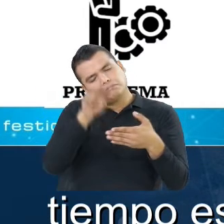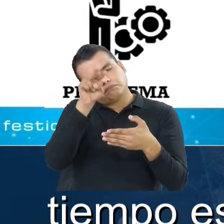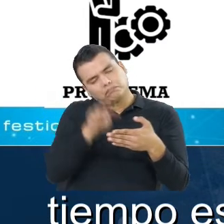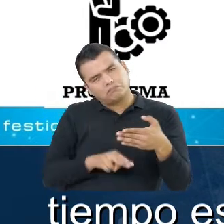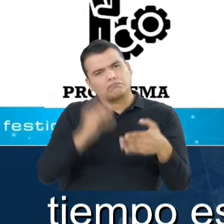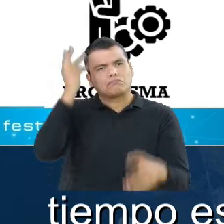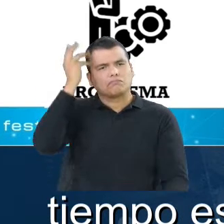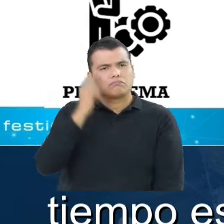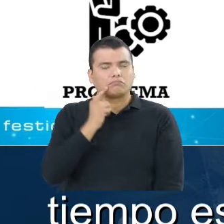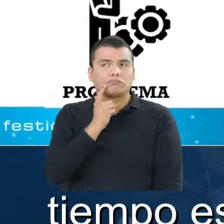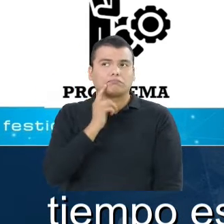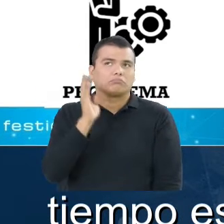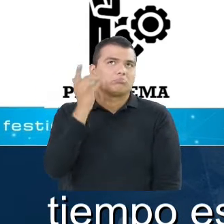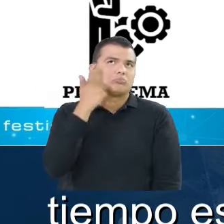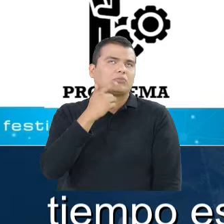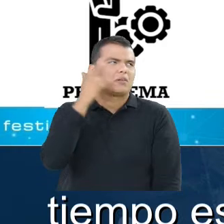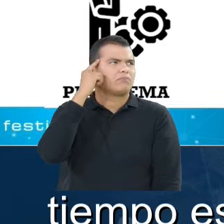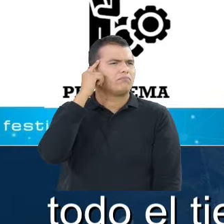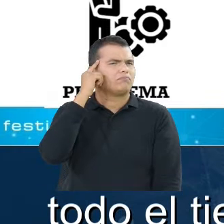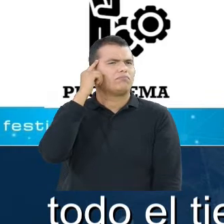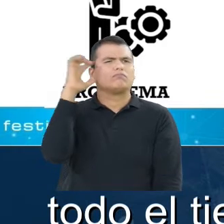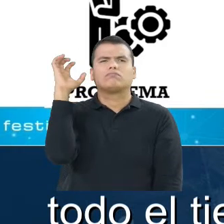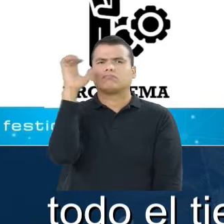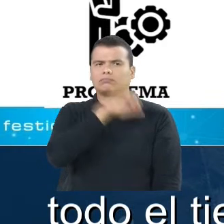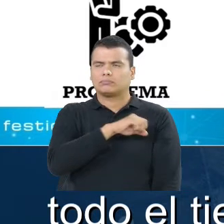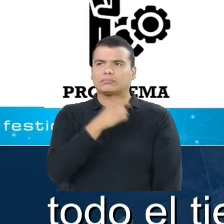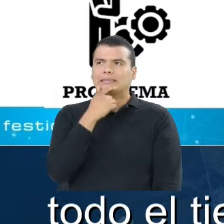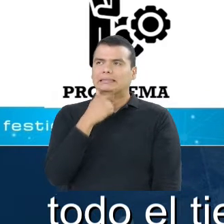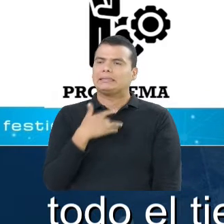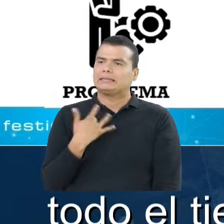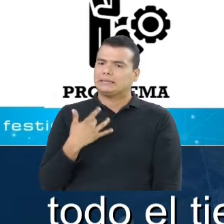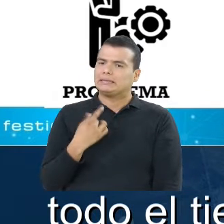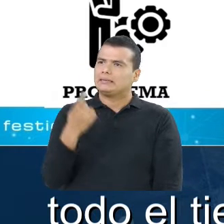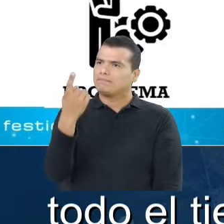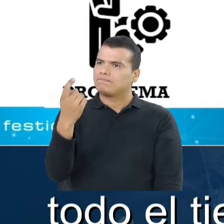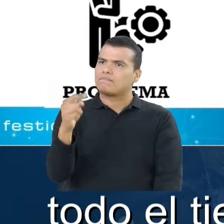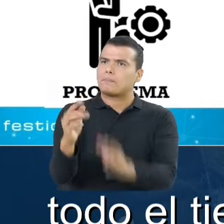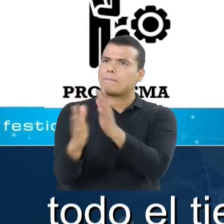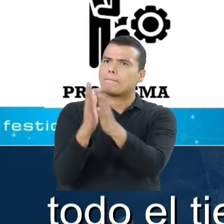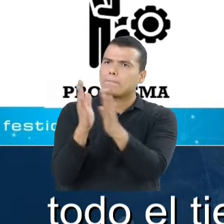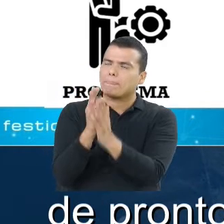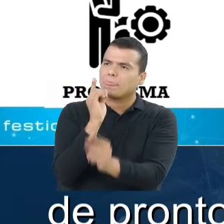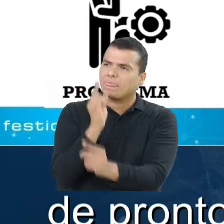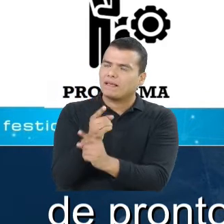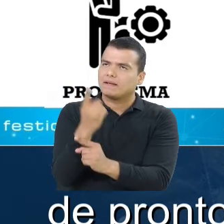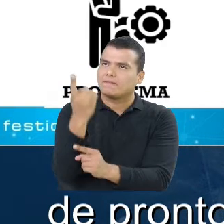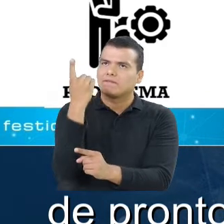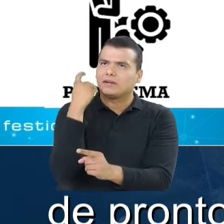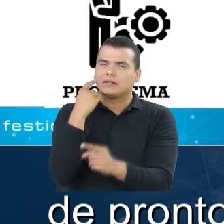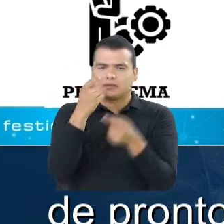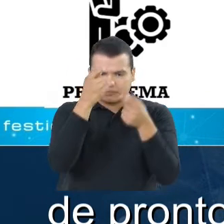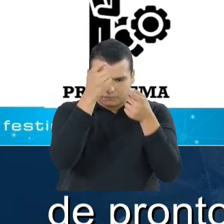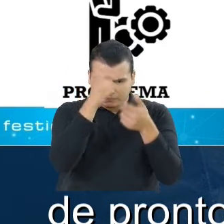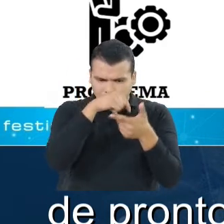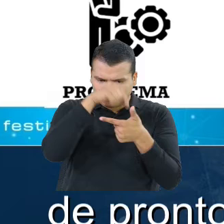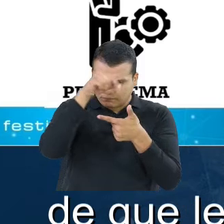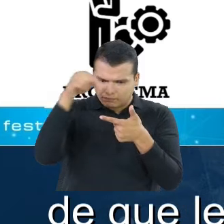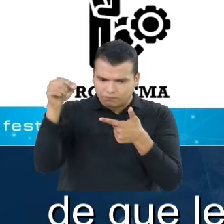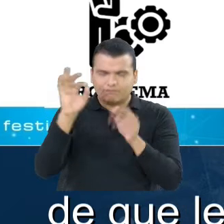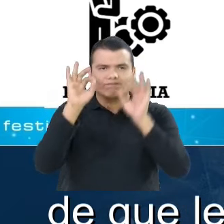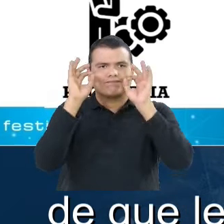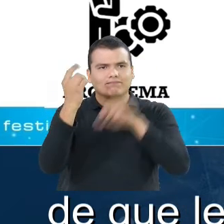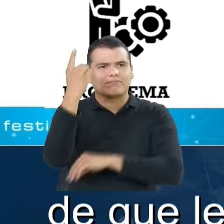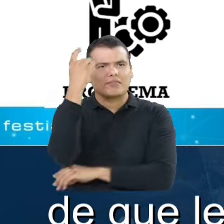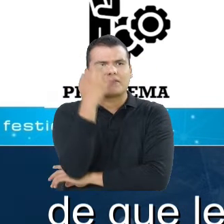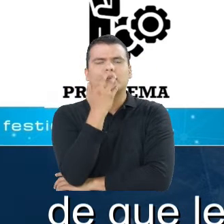fútbol, de pronto llegan un día y se dan cuenta de que les hace falta alguna información en particular, de que no hay estadísticas sobre sus equipos que les